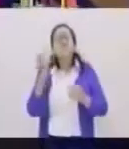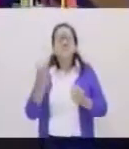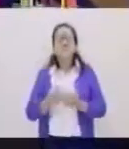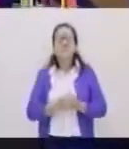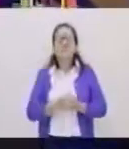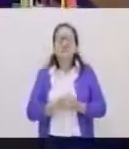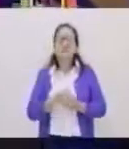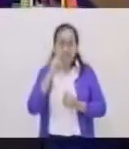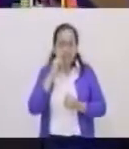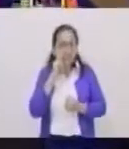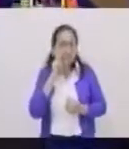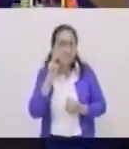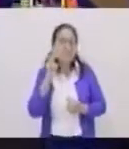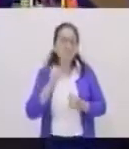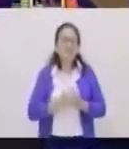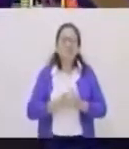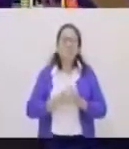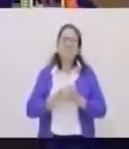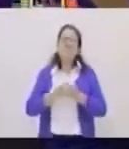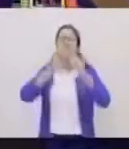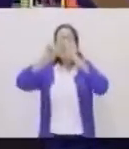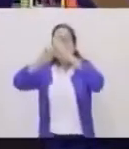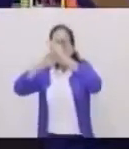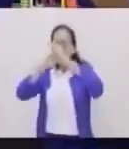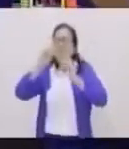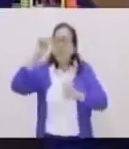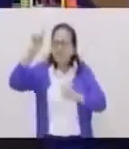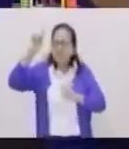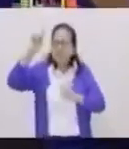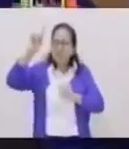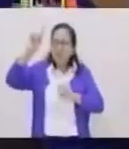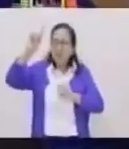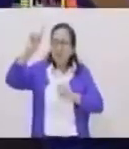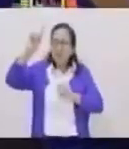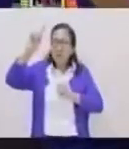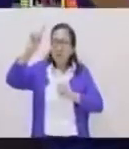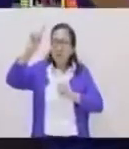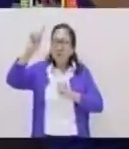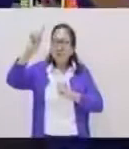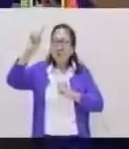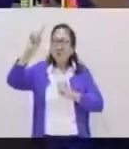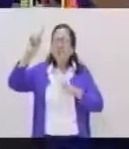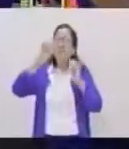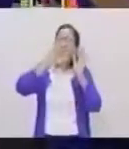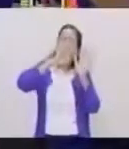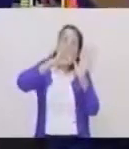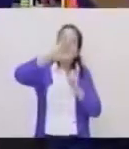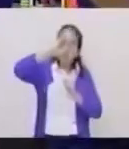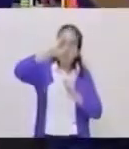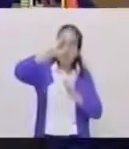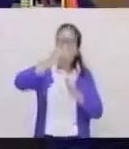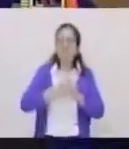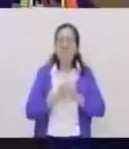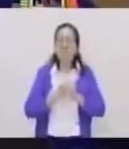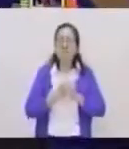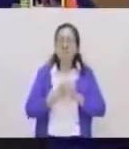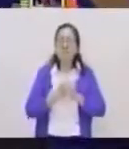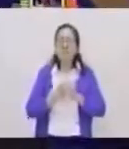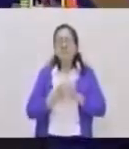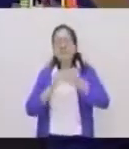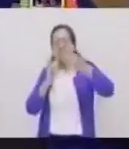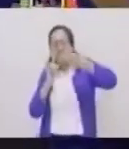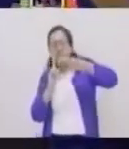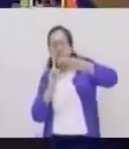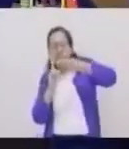El otro punto está acá. Si observamos, inicié desde 1 y queda en